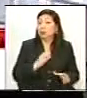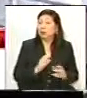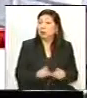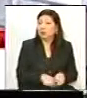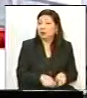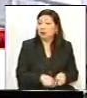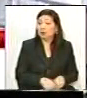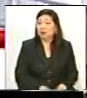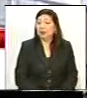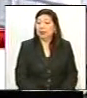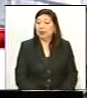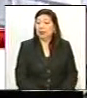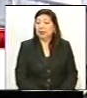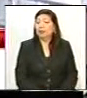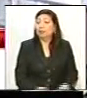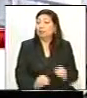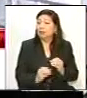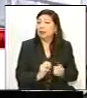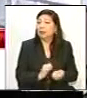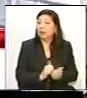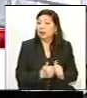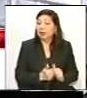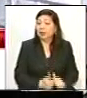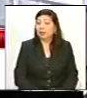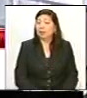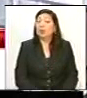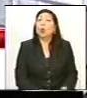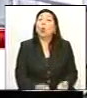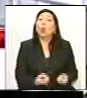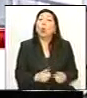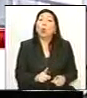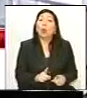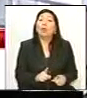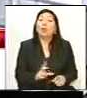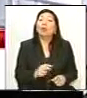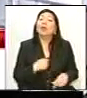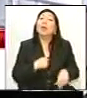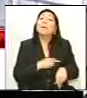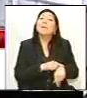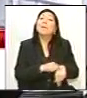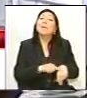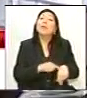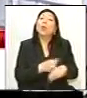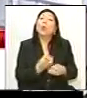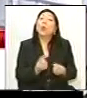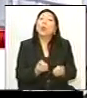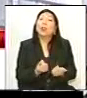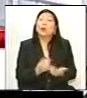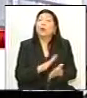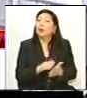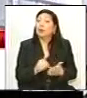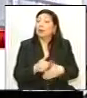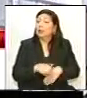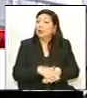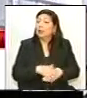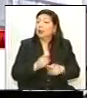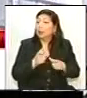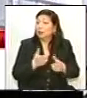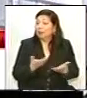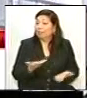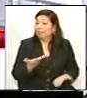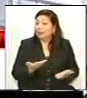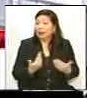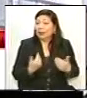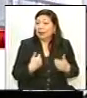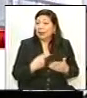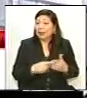también con la Autoridad de la Reconstrucción con Cambios. ¿Cuánto en realidad nos demoramos y cuánto cuesta todo el proceso, no de control, sino todo lo que se